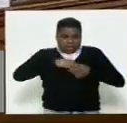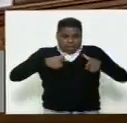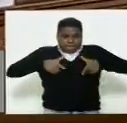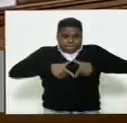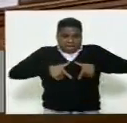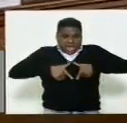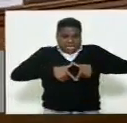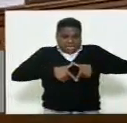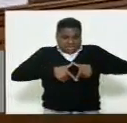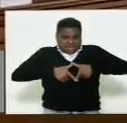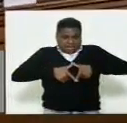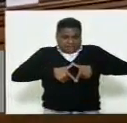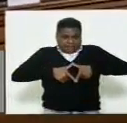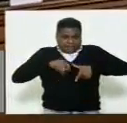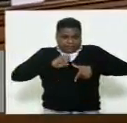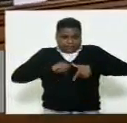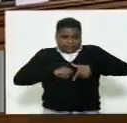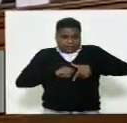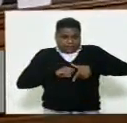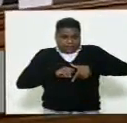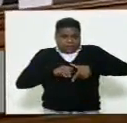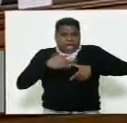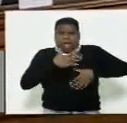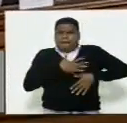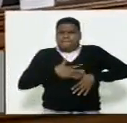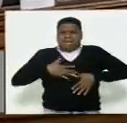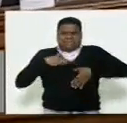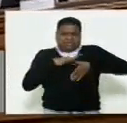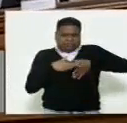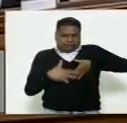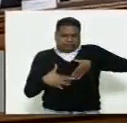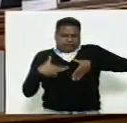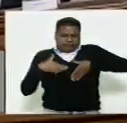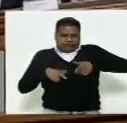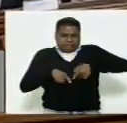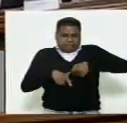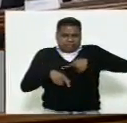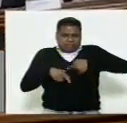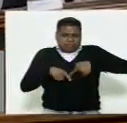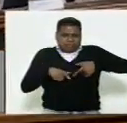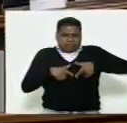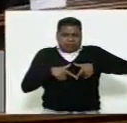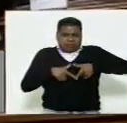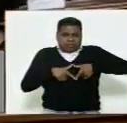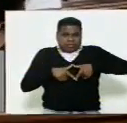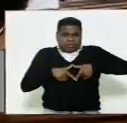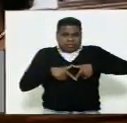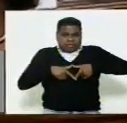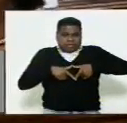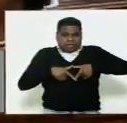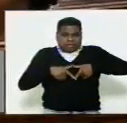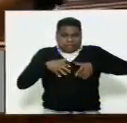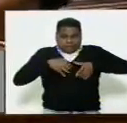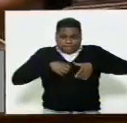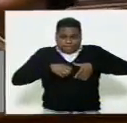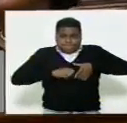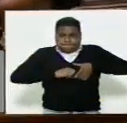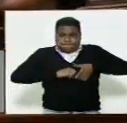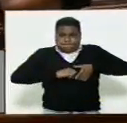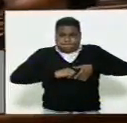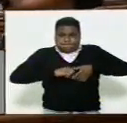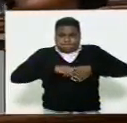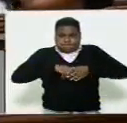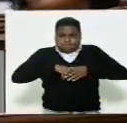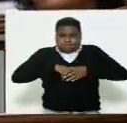bebé, están puntos de mucho placer, que durante el trabajo de parto se pueden estimular